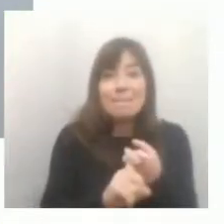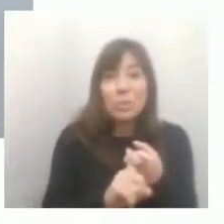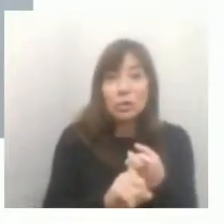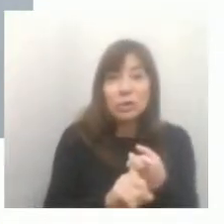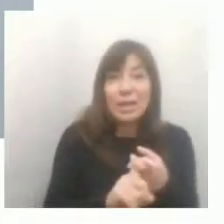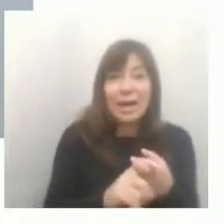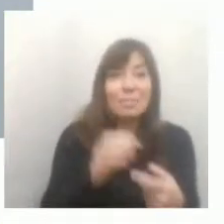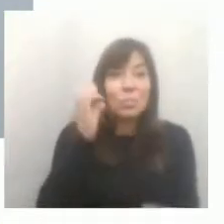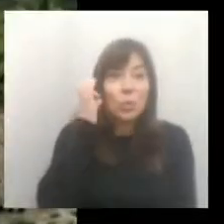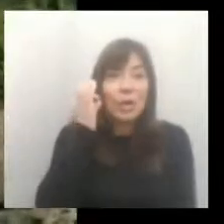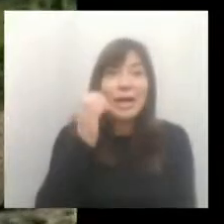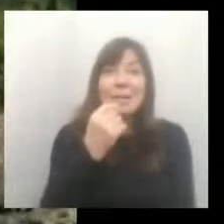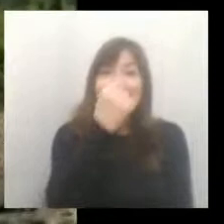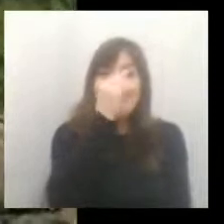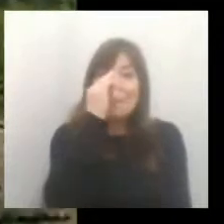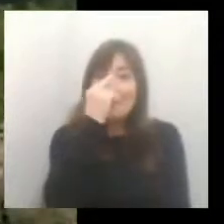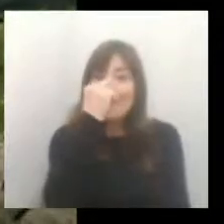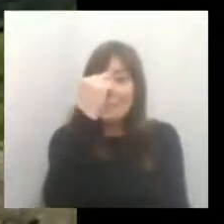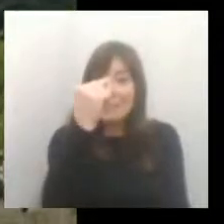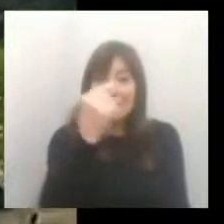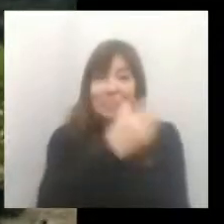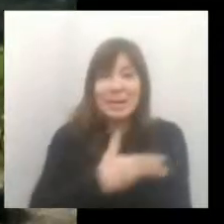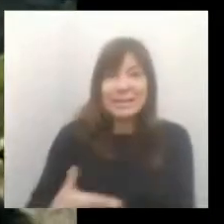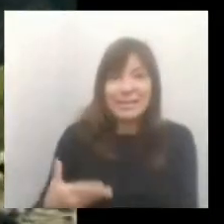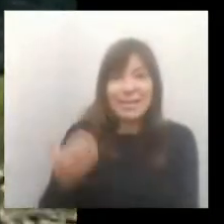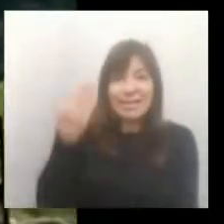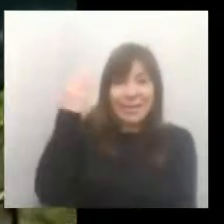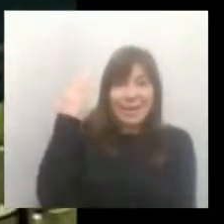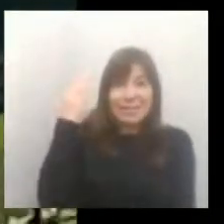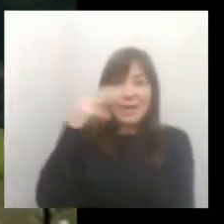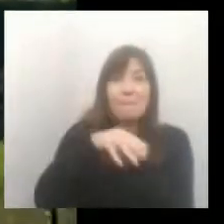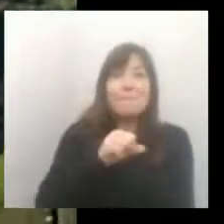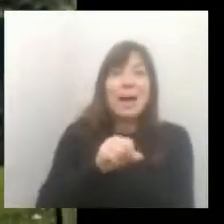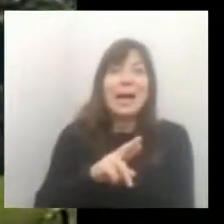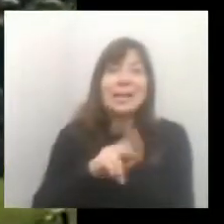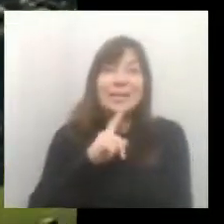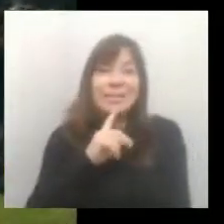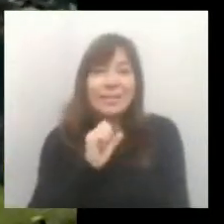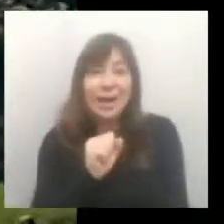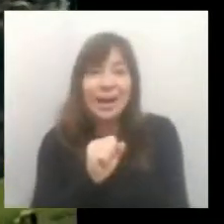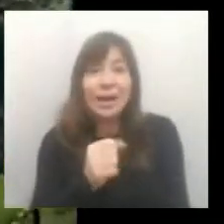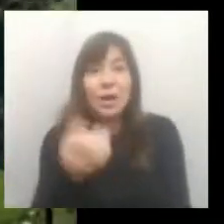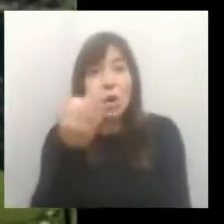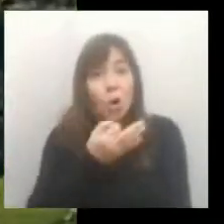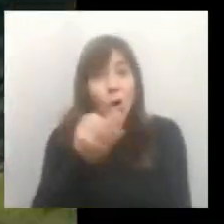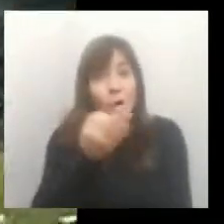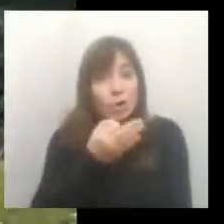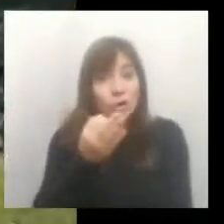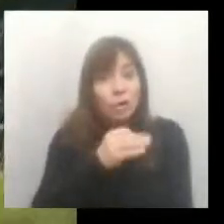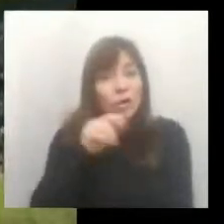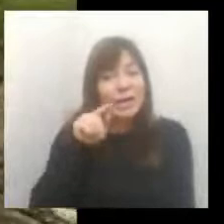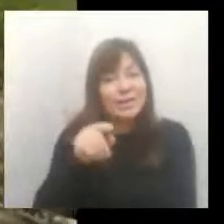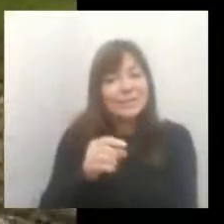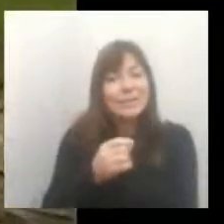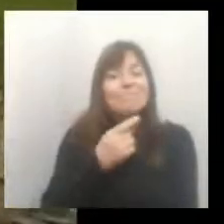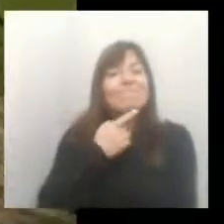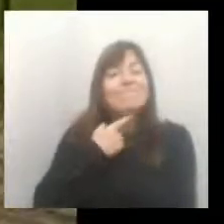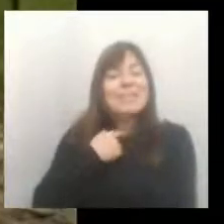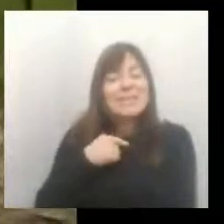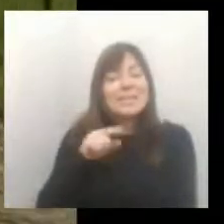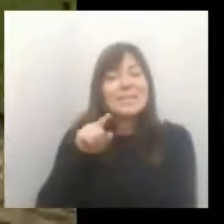Marta Larraechea. Ella nos comentaba que cuando sintió el interés de crear este proyecto